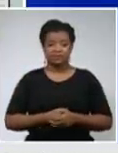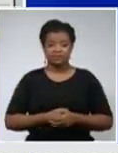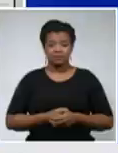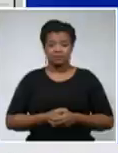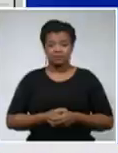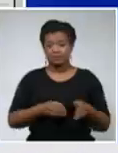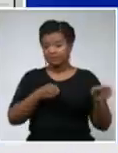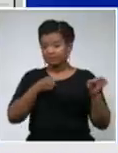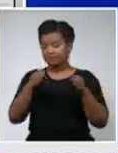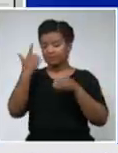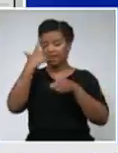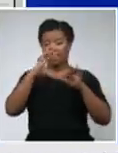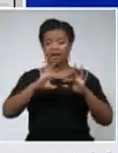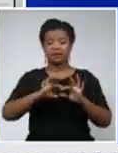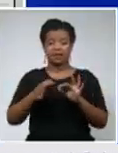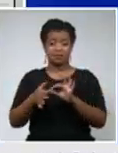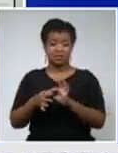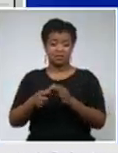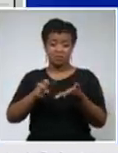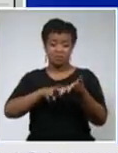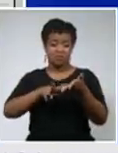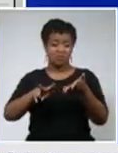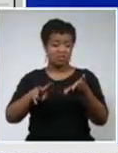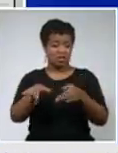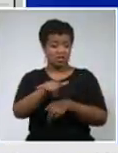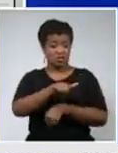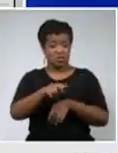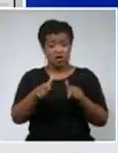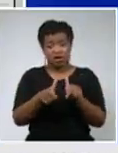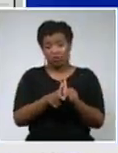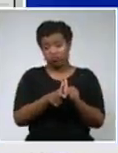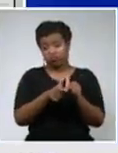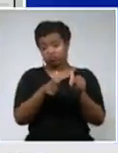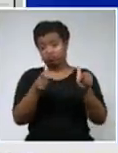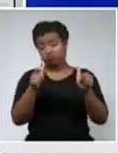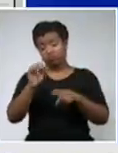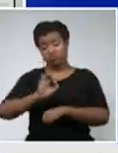Artemisa, provincia que también ha ido incrementando su tasa,